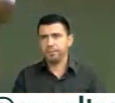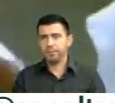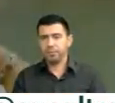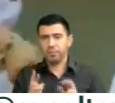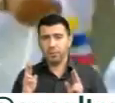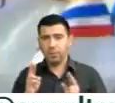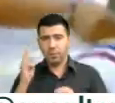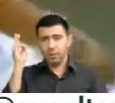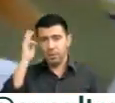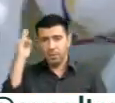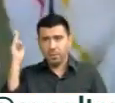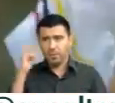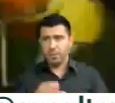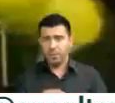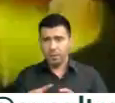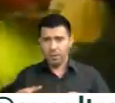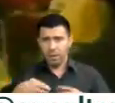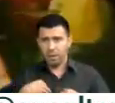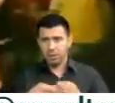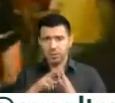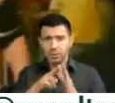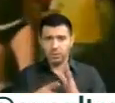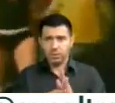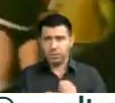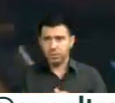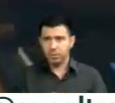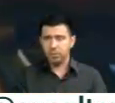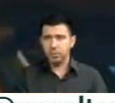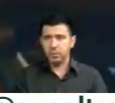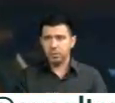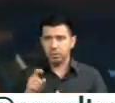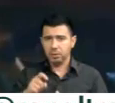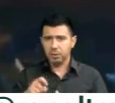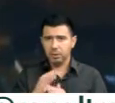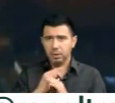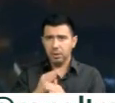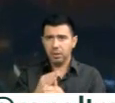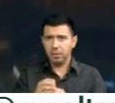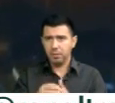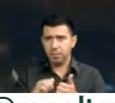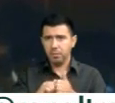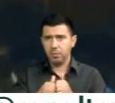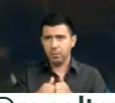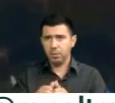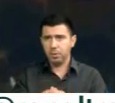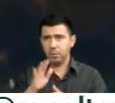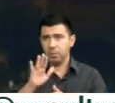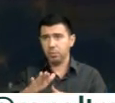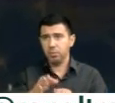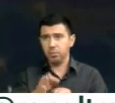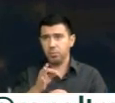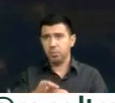y visitantes acojan esas normas para evitar problemas de seguridad en los patios el municipio más tranquilo del área metropolitana